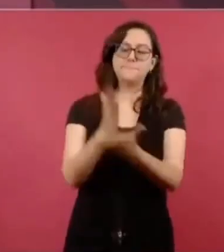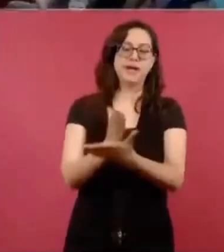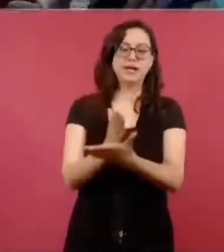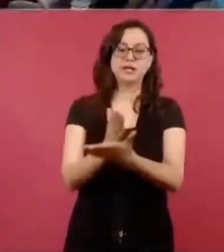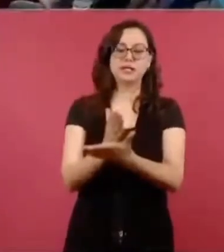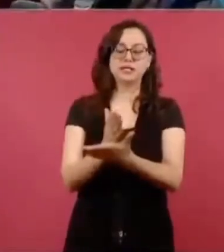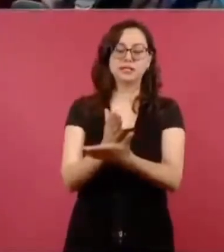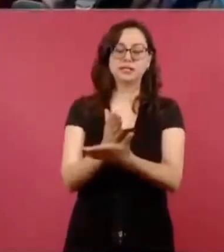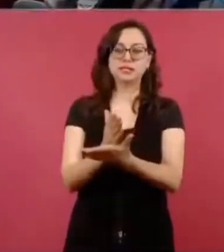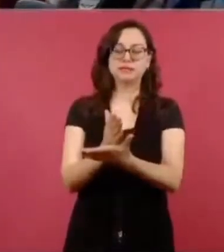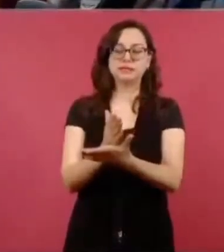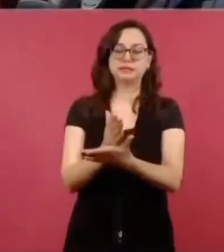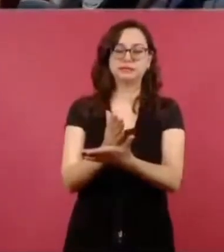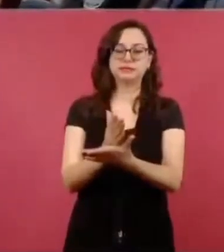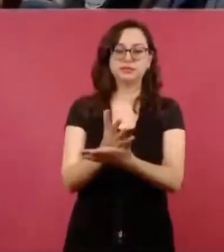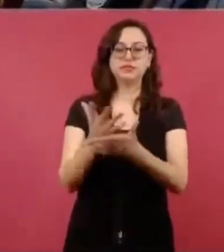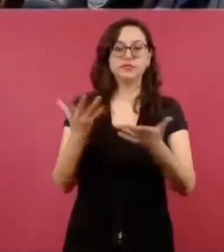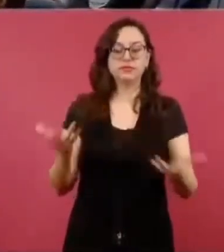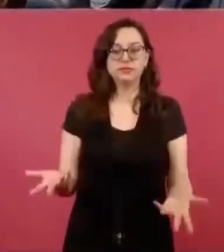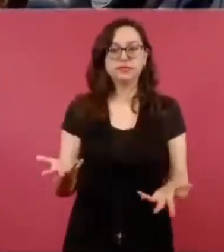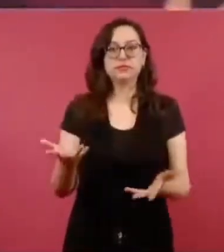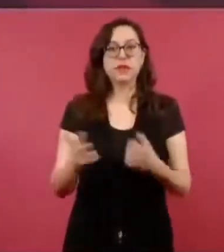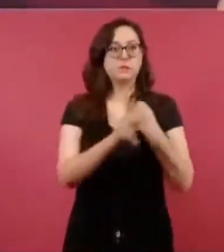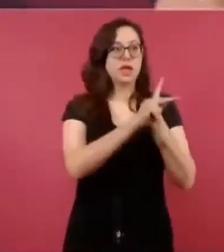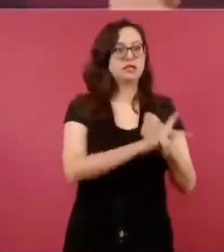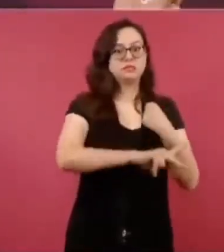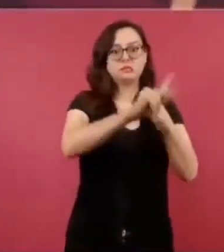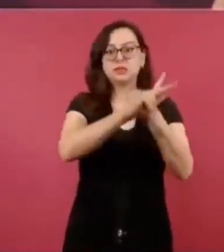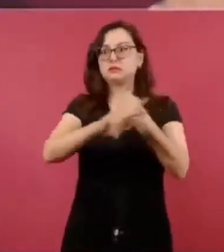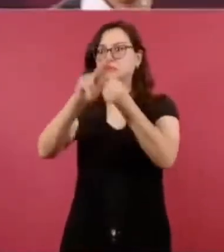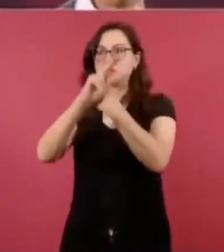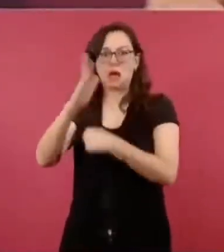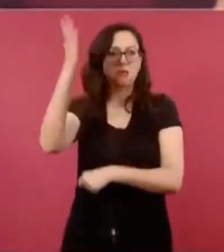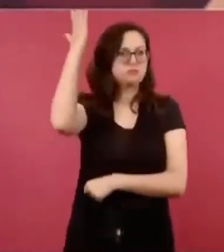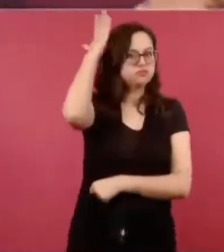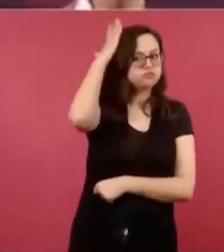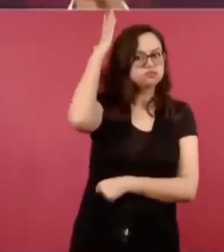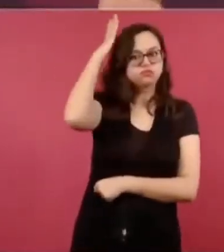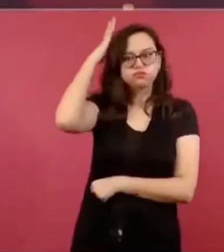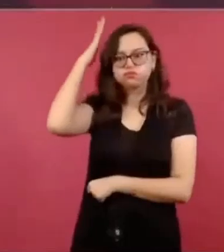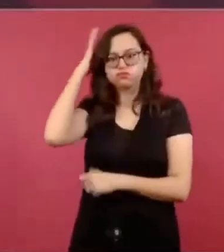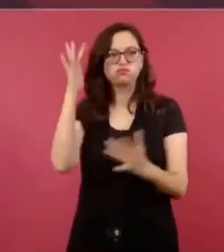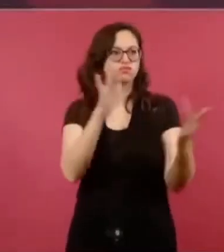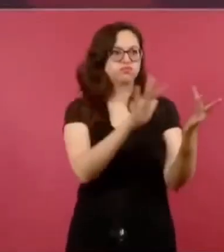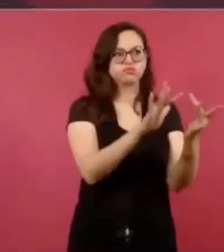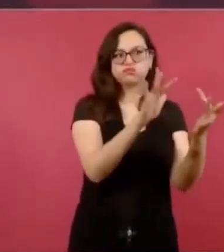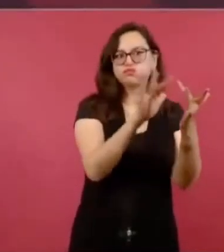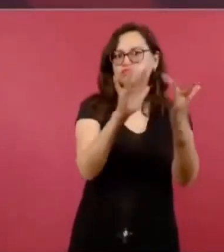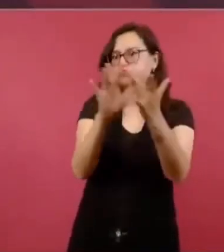Y hablar con todos los dirigentes y hacer reunión de dirigentes.